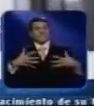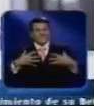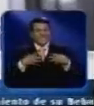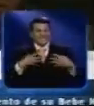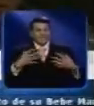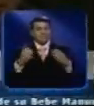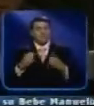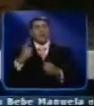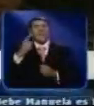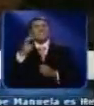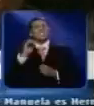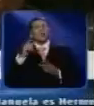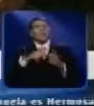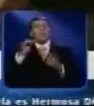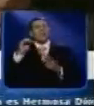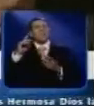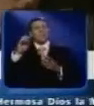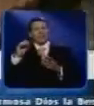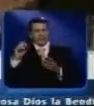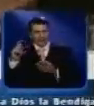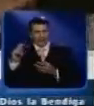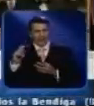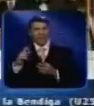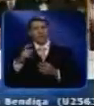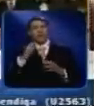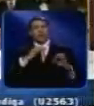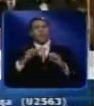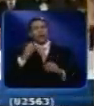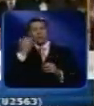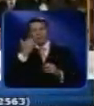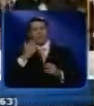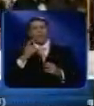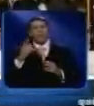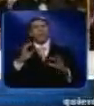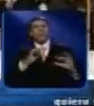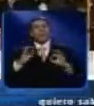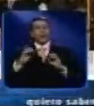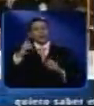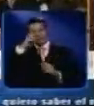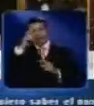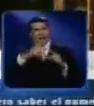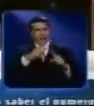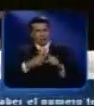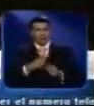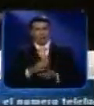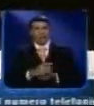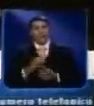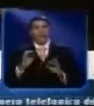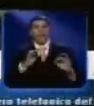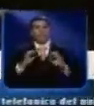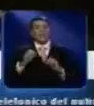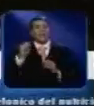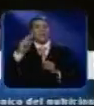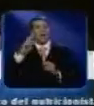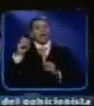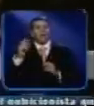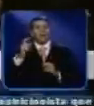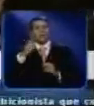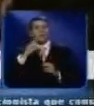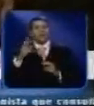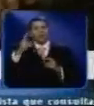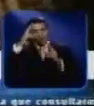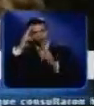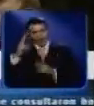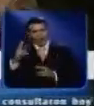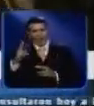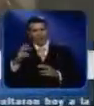seriados Thirty Rock y Mad Men en las categorías Mejor Comedia y Mejor Drama del Año. El actor Alec Baldwin también se llevó los honores